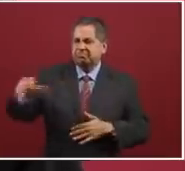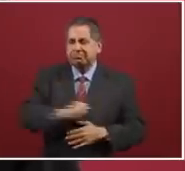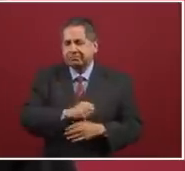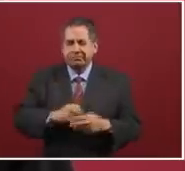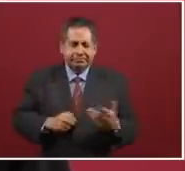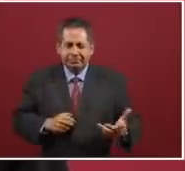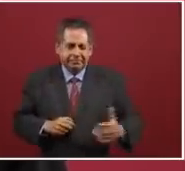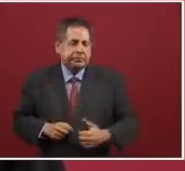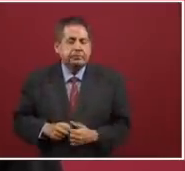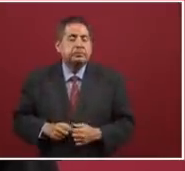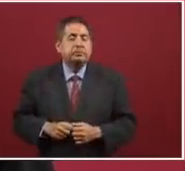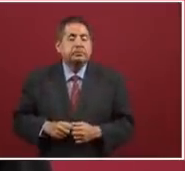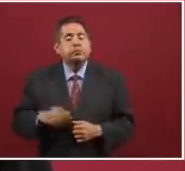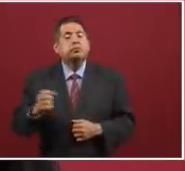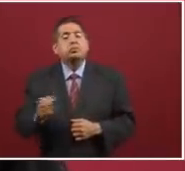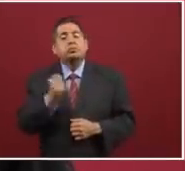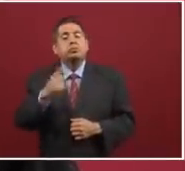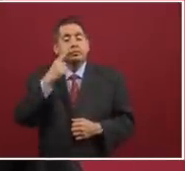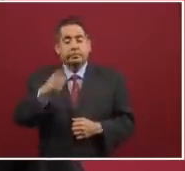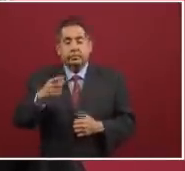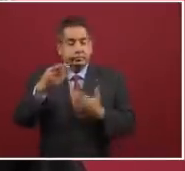Afortunadamente, bancos